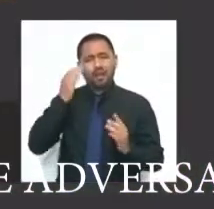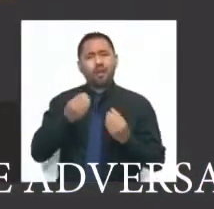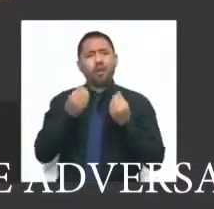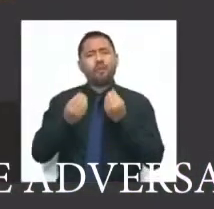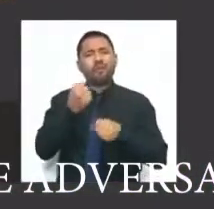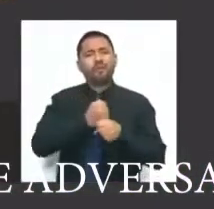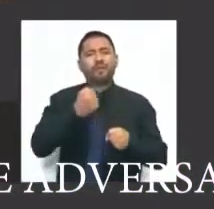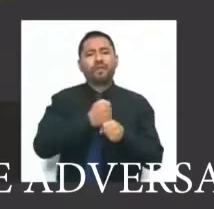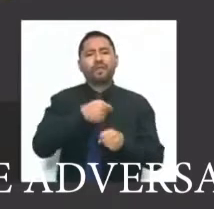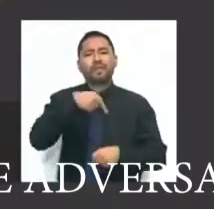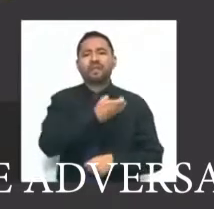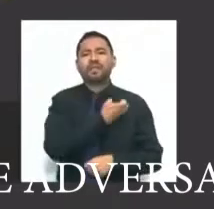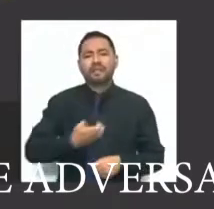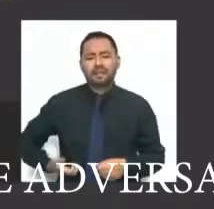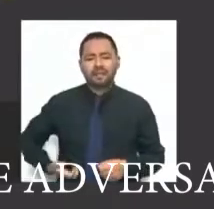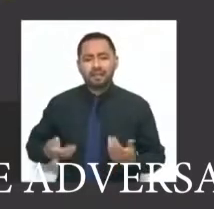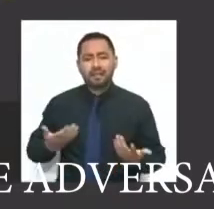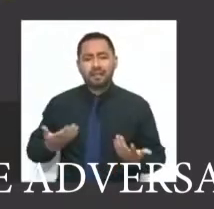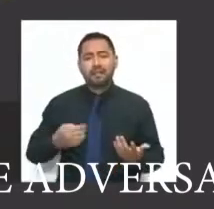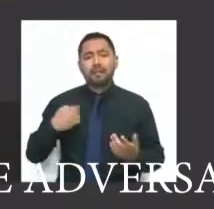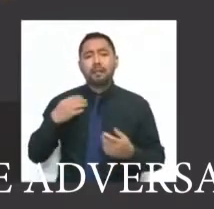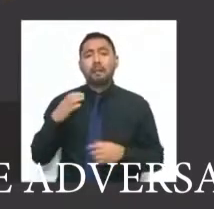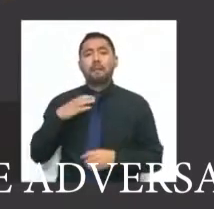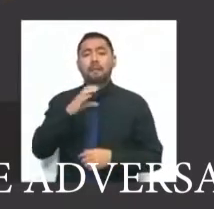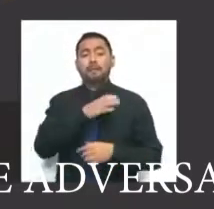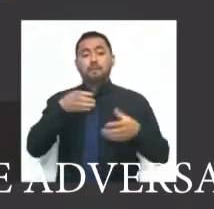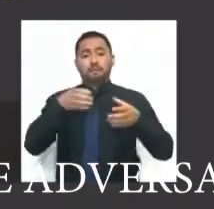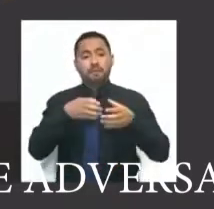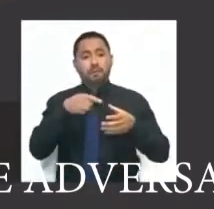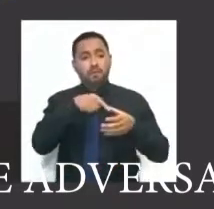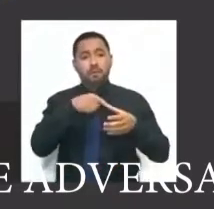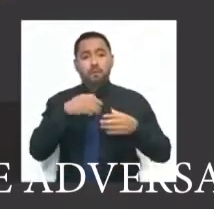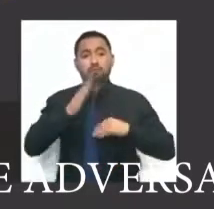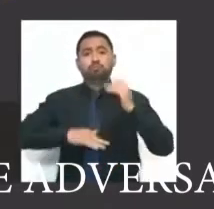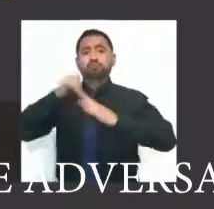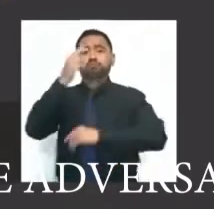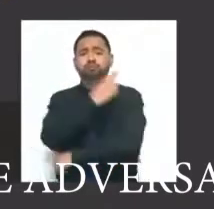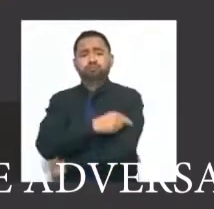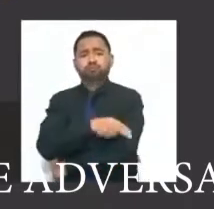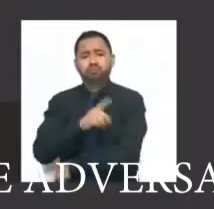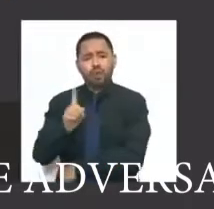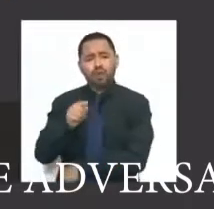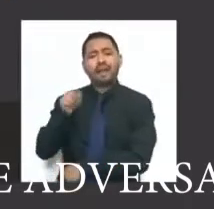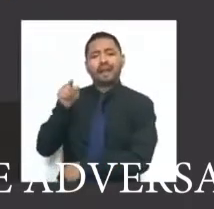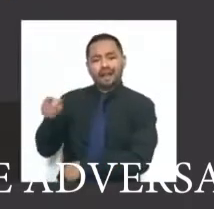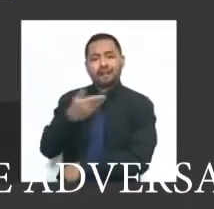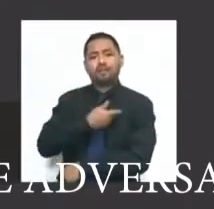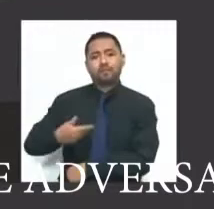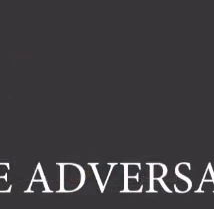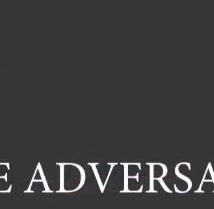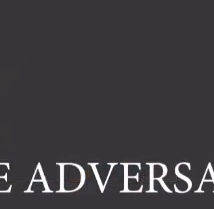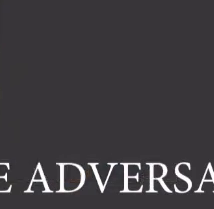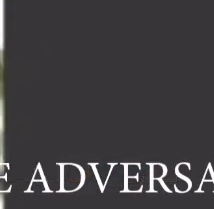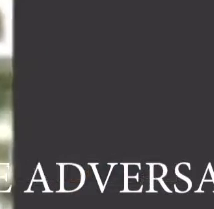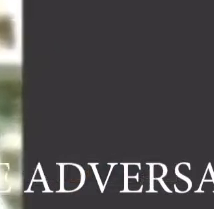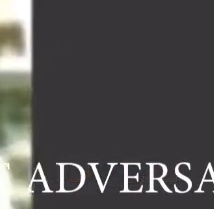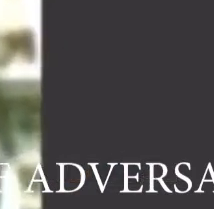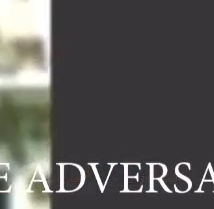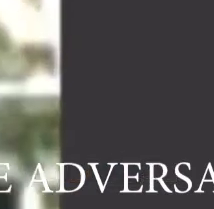Estado. Porque el Poder Legislativo no puede construir hospitales. Eso lo hace el Poder Ejecutivo.